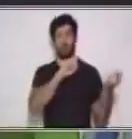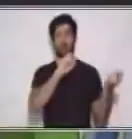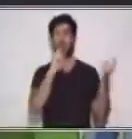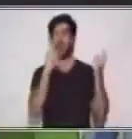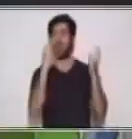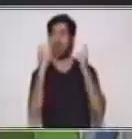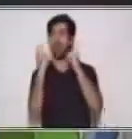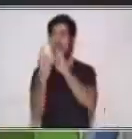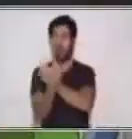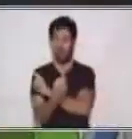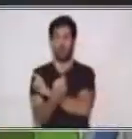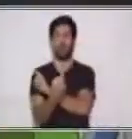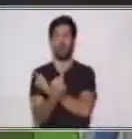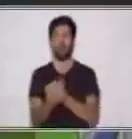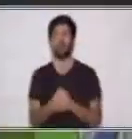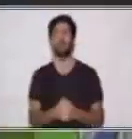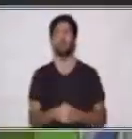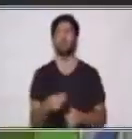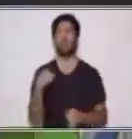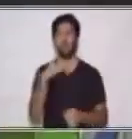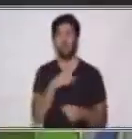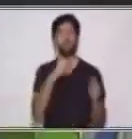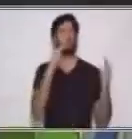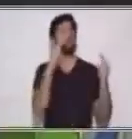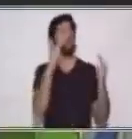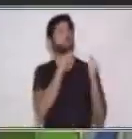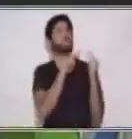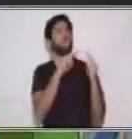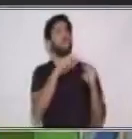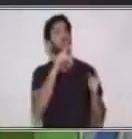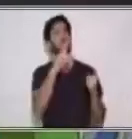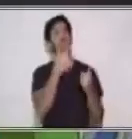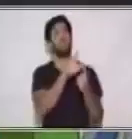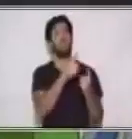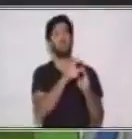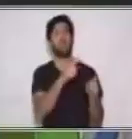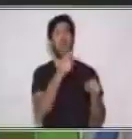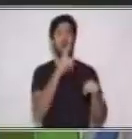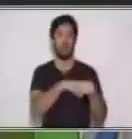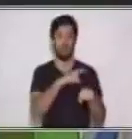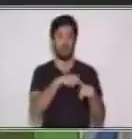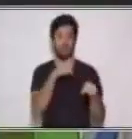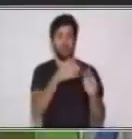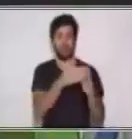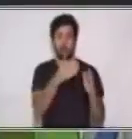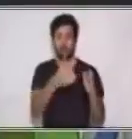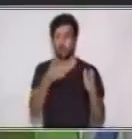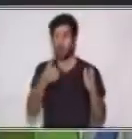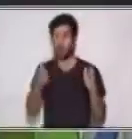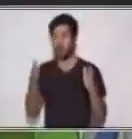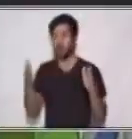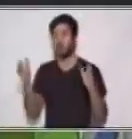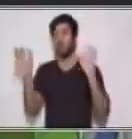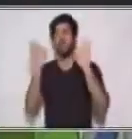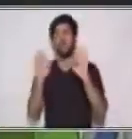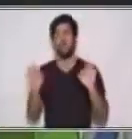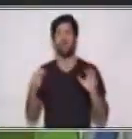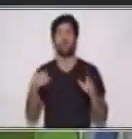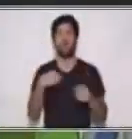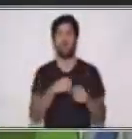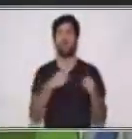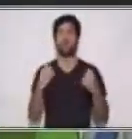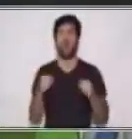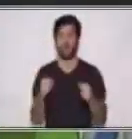ya tenemos las letras como las conocemos, que en algún momento se parecen o han venido